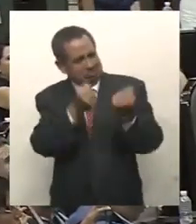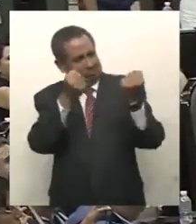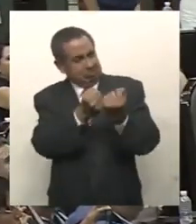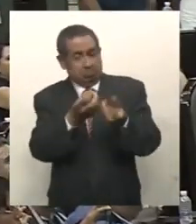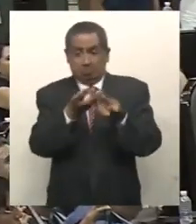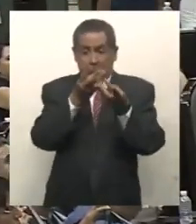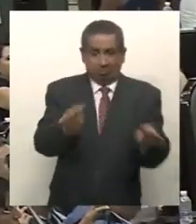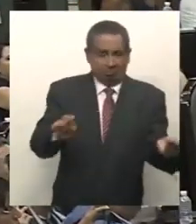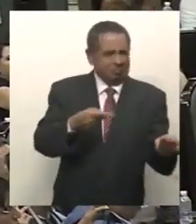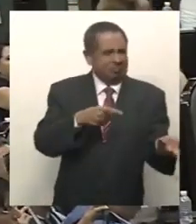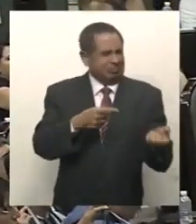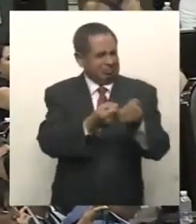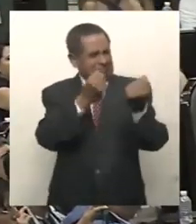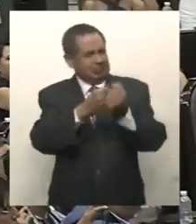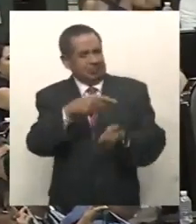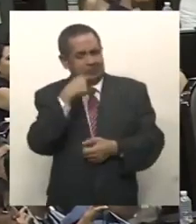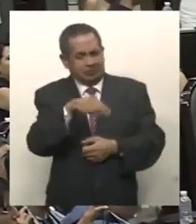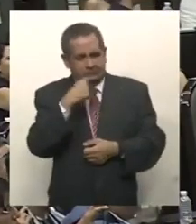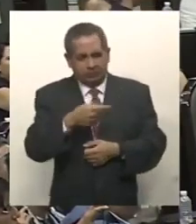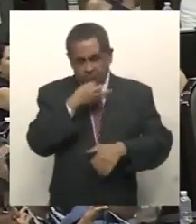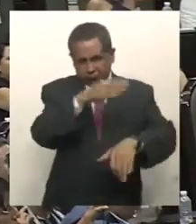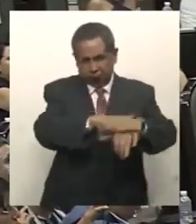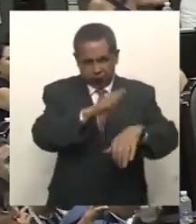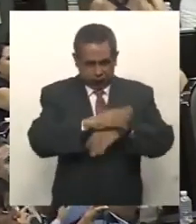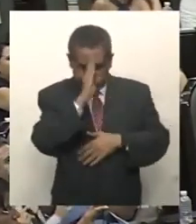confrontación estéril. Al PAN le digo,